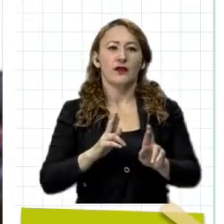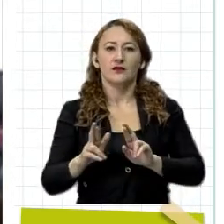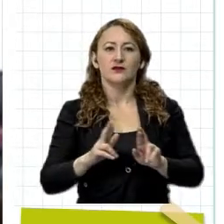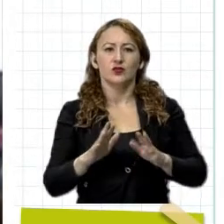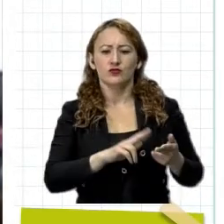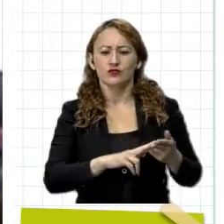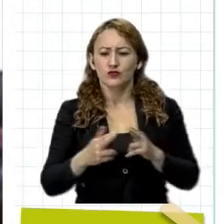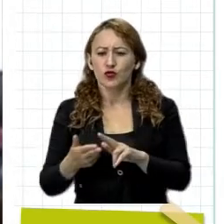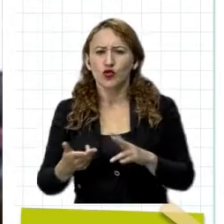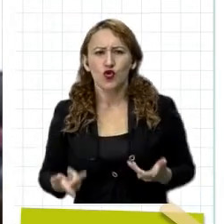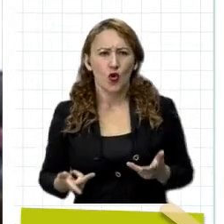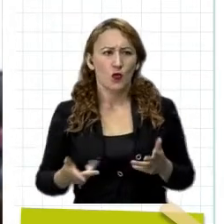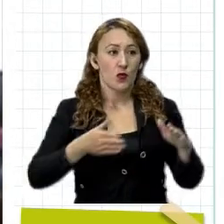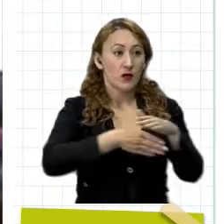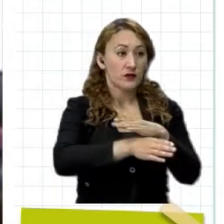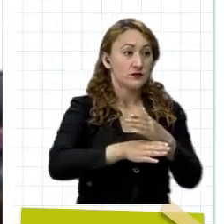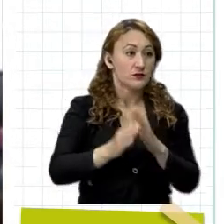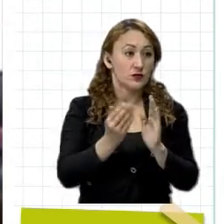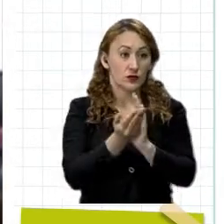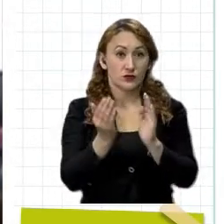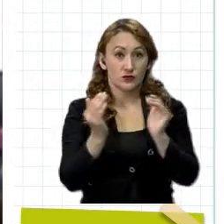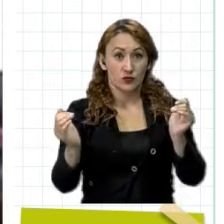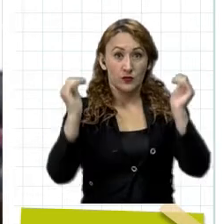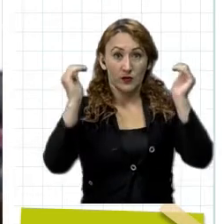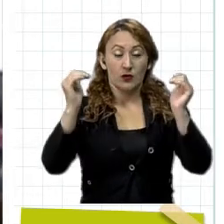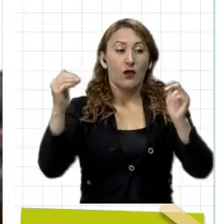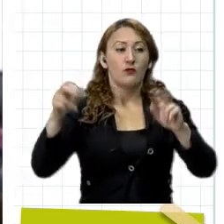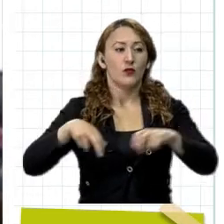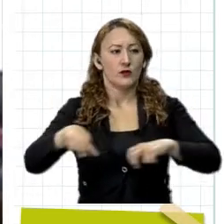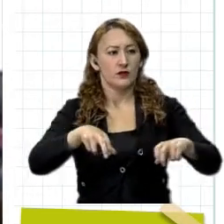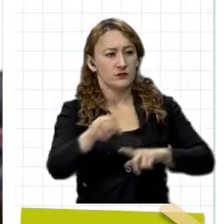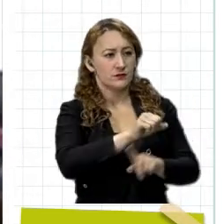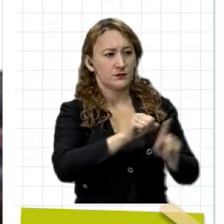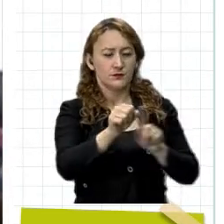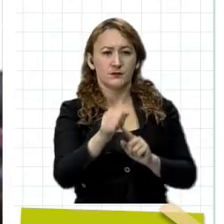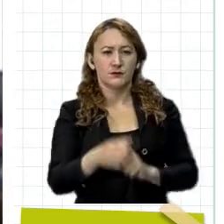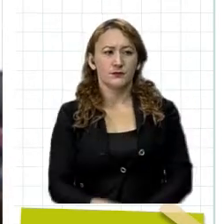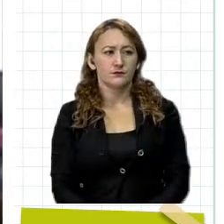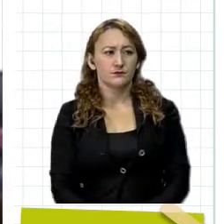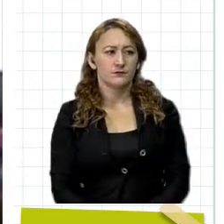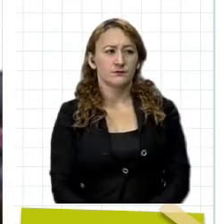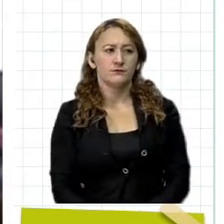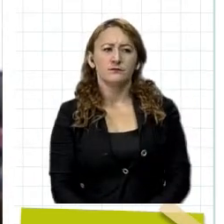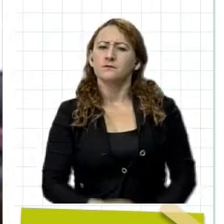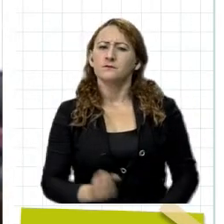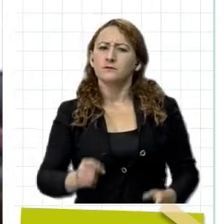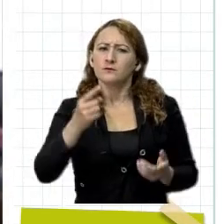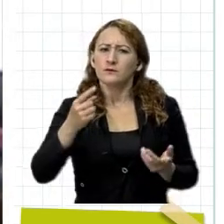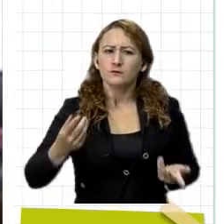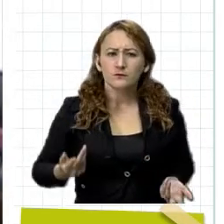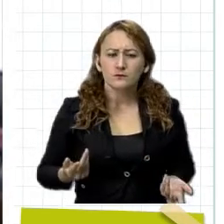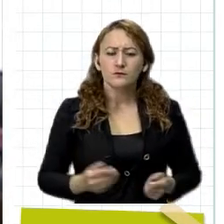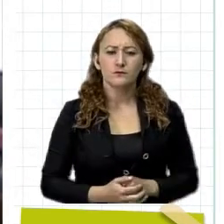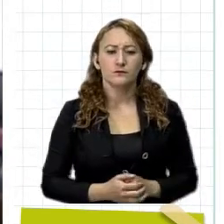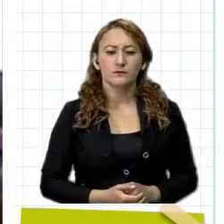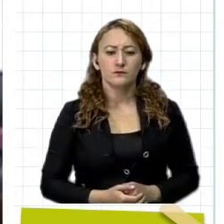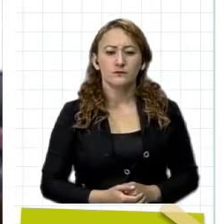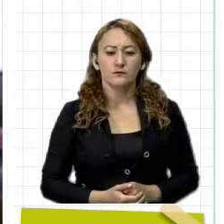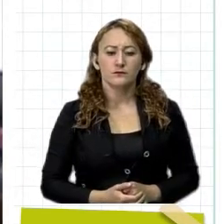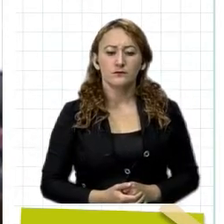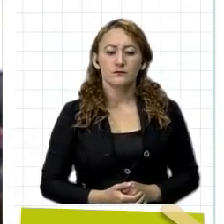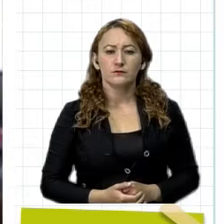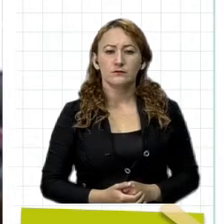a la educación superior y la movilidad social. La primera viñeta corresponde a